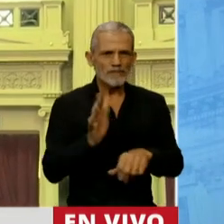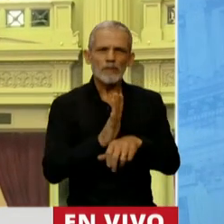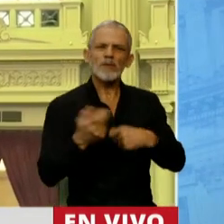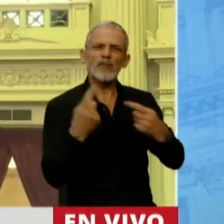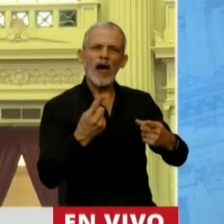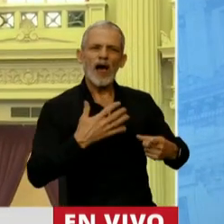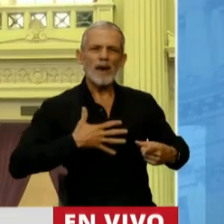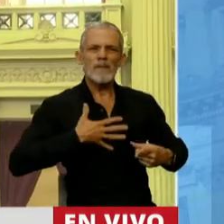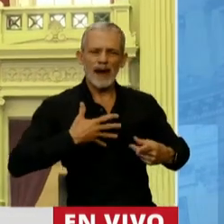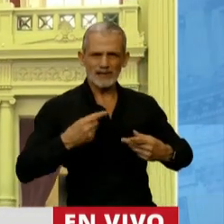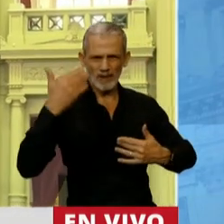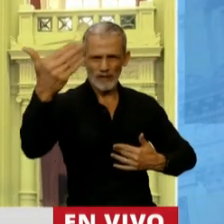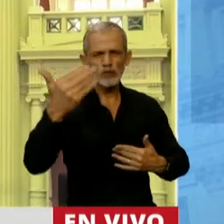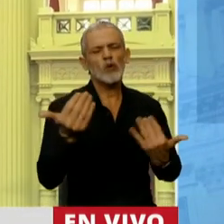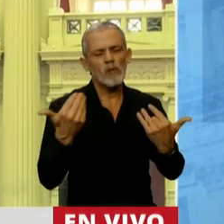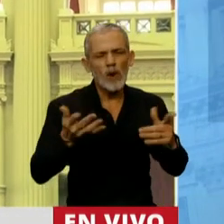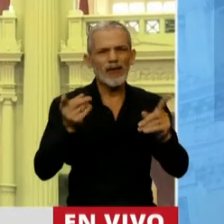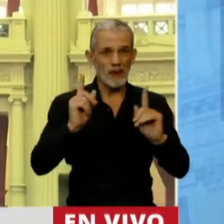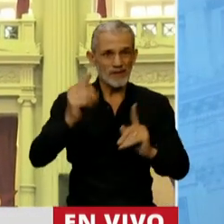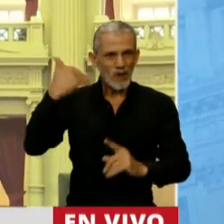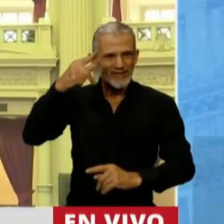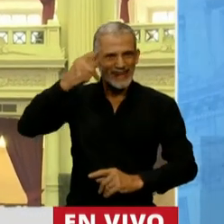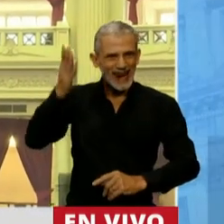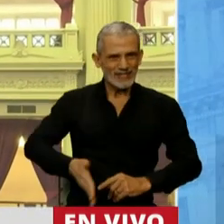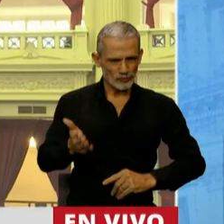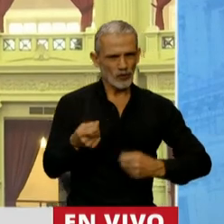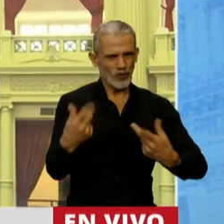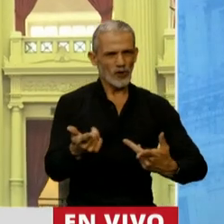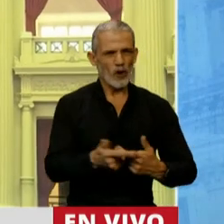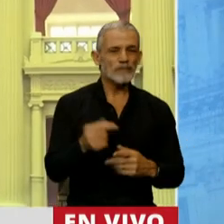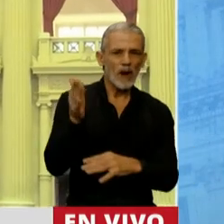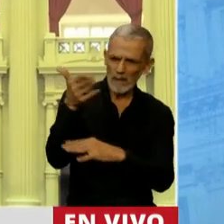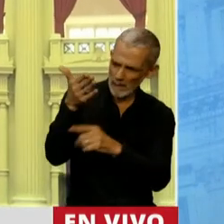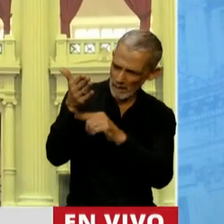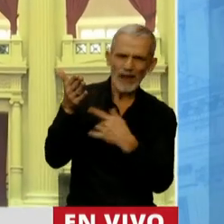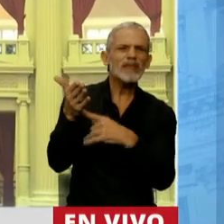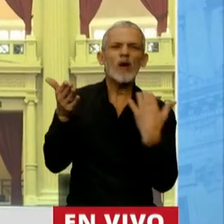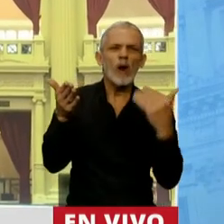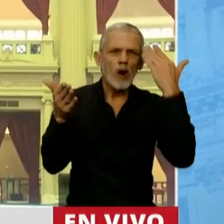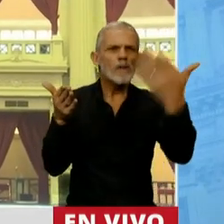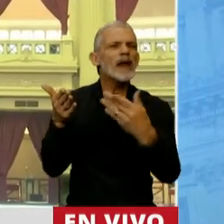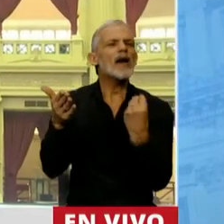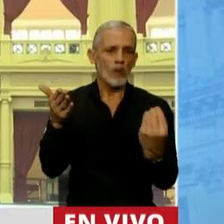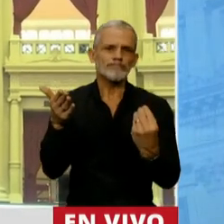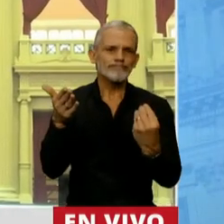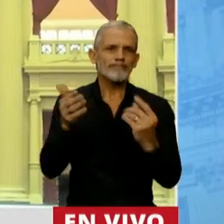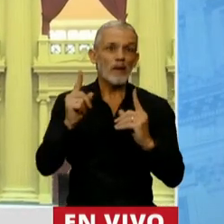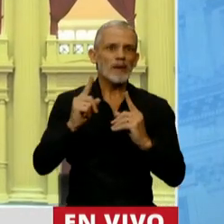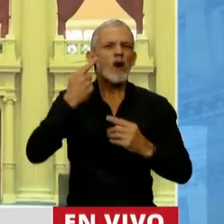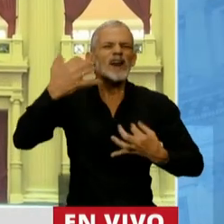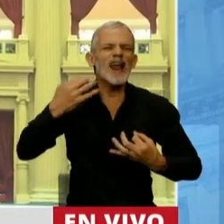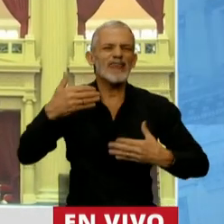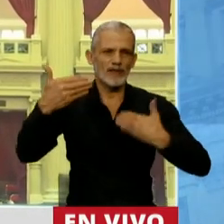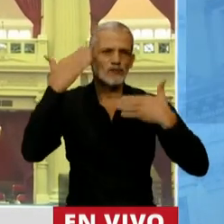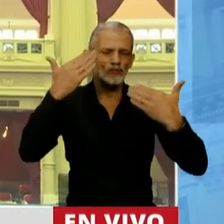su momento a todos los argentinos. Creo que el mejor homenaje y la bandera que tenemos que levantar es ese legado de la realidad efectiva.